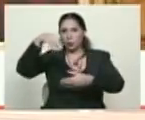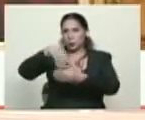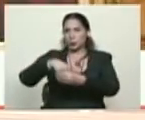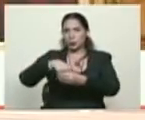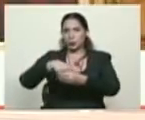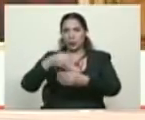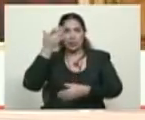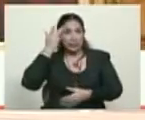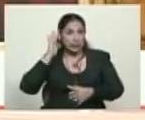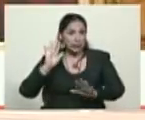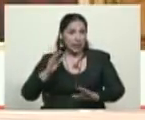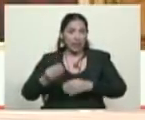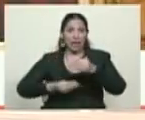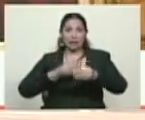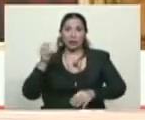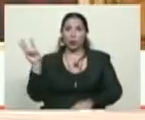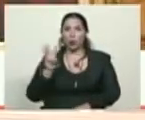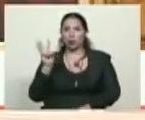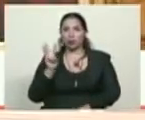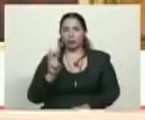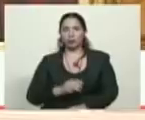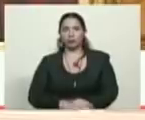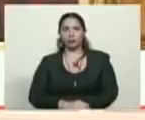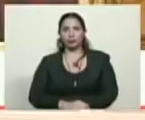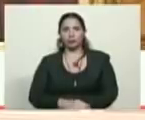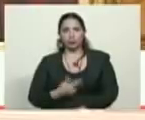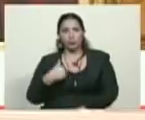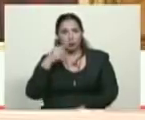se pretende desde Washington. Yo